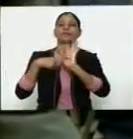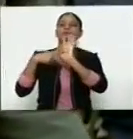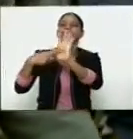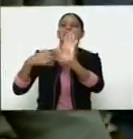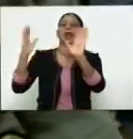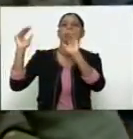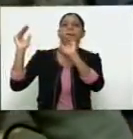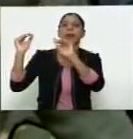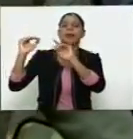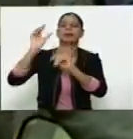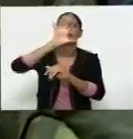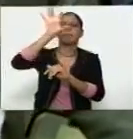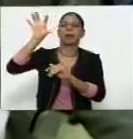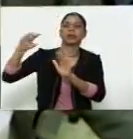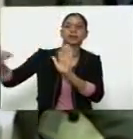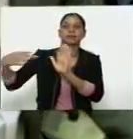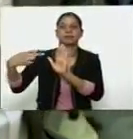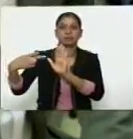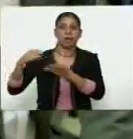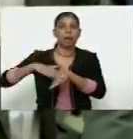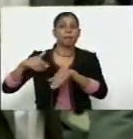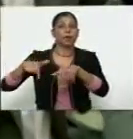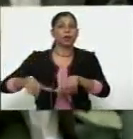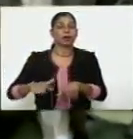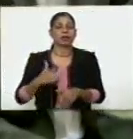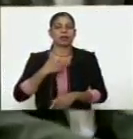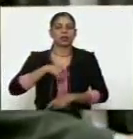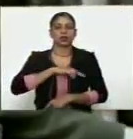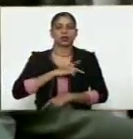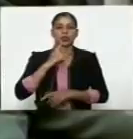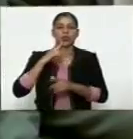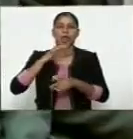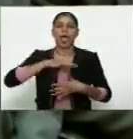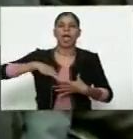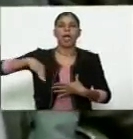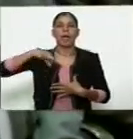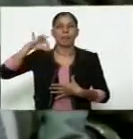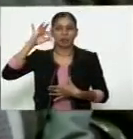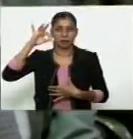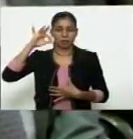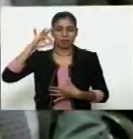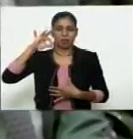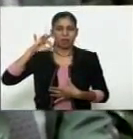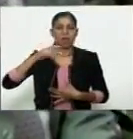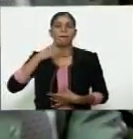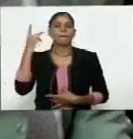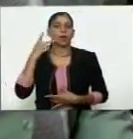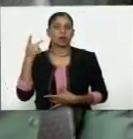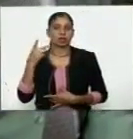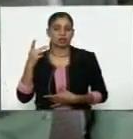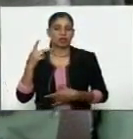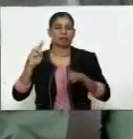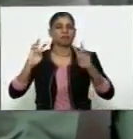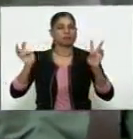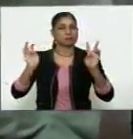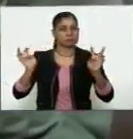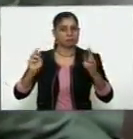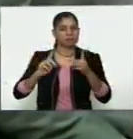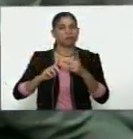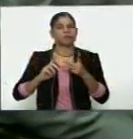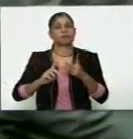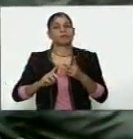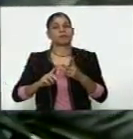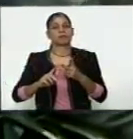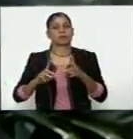redención para la humanidad, porque aquí desde el punto de vista espiritual desde el punto de vista político y desde el punto de